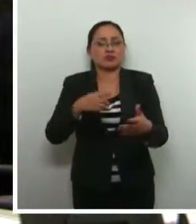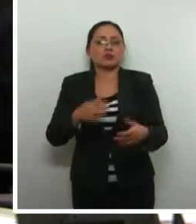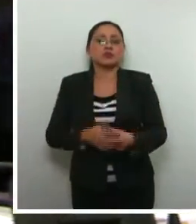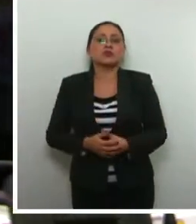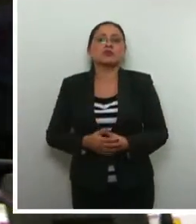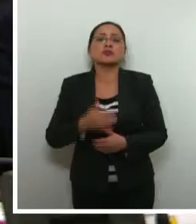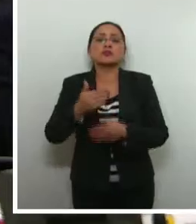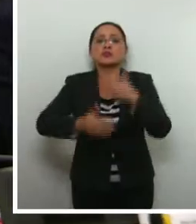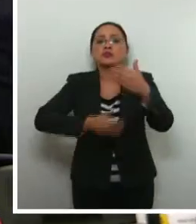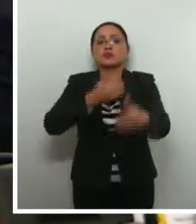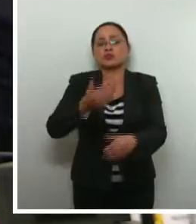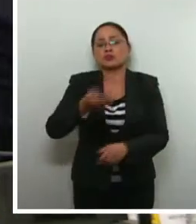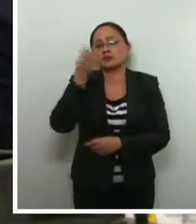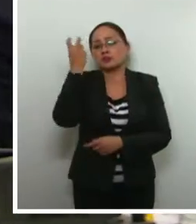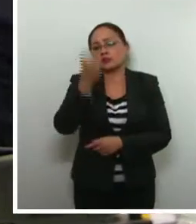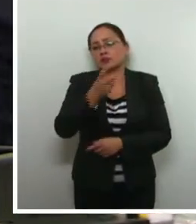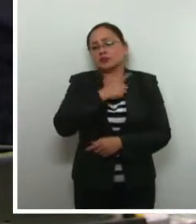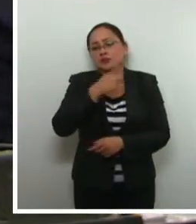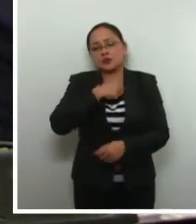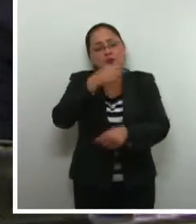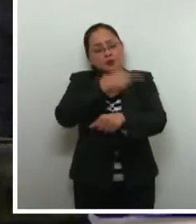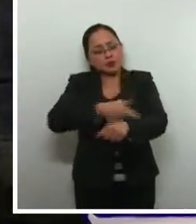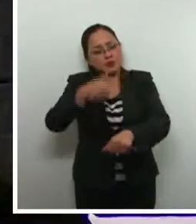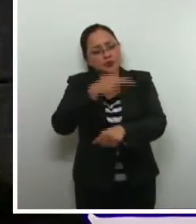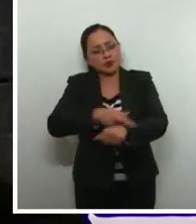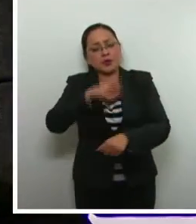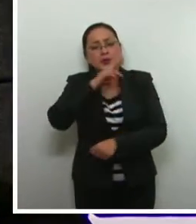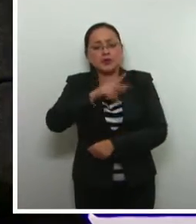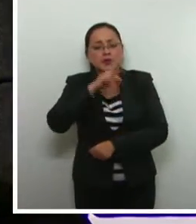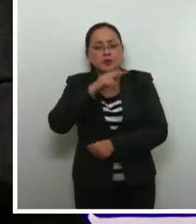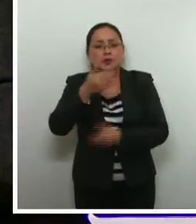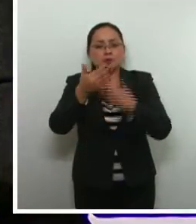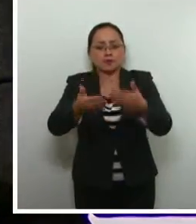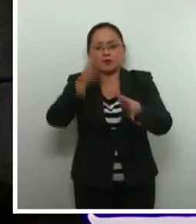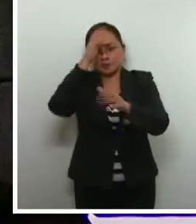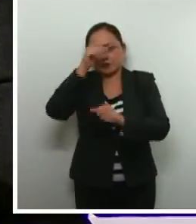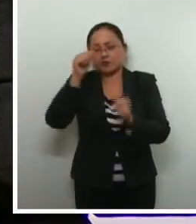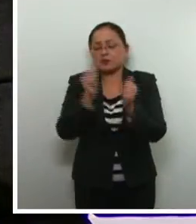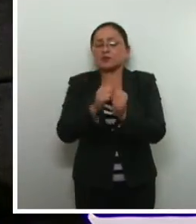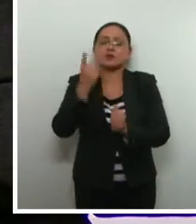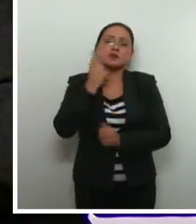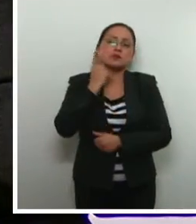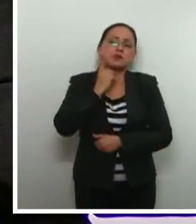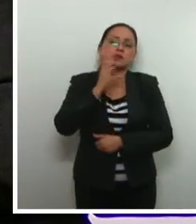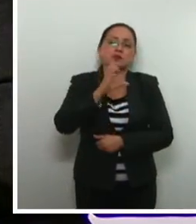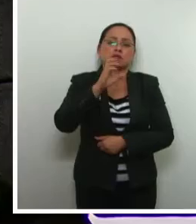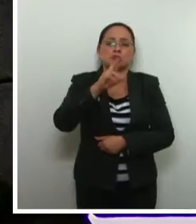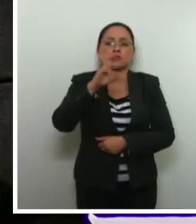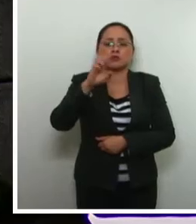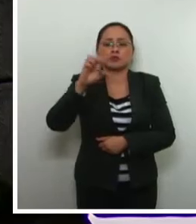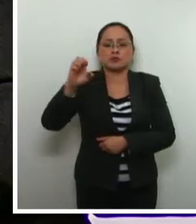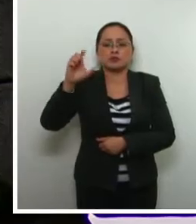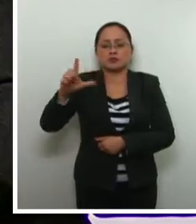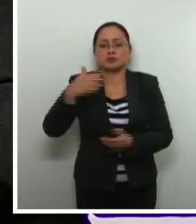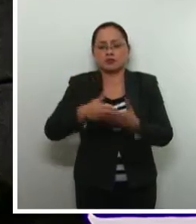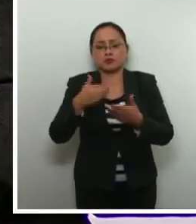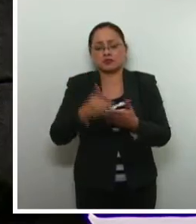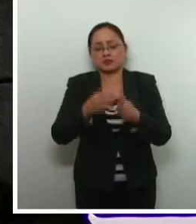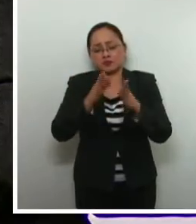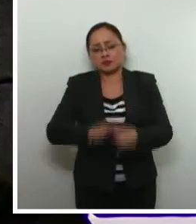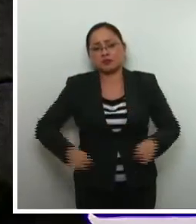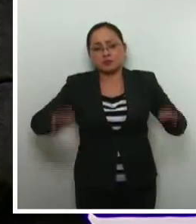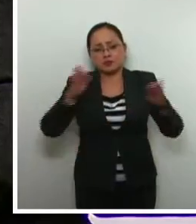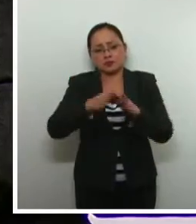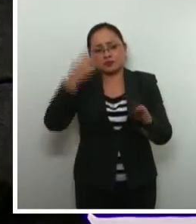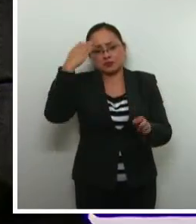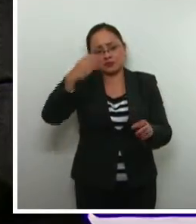coincido, debe de afinarse y coincido con el diputado Krill que el momento oportuno para hacer la reserva